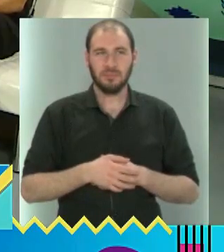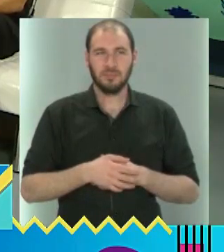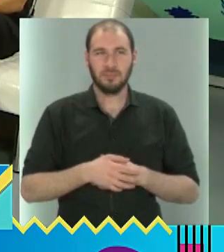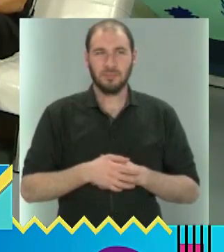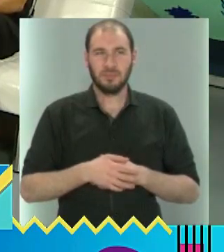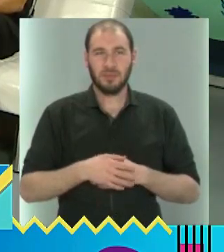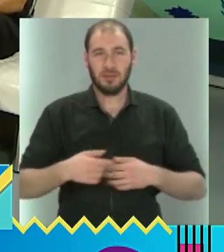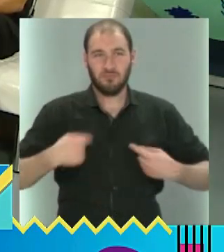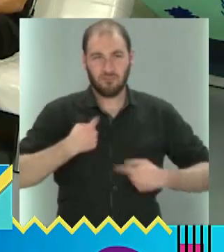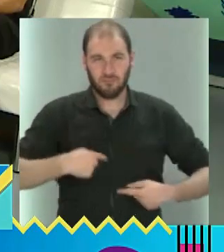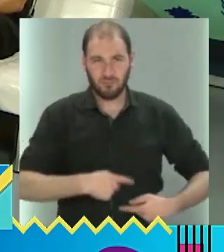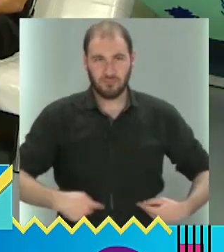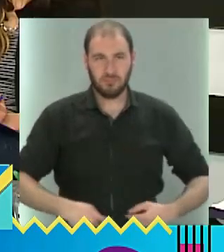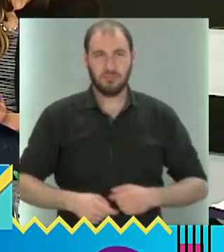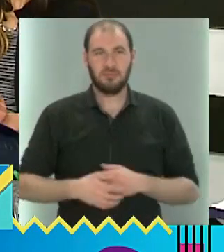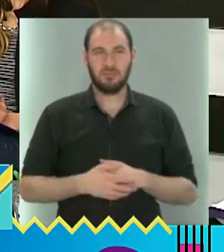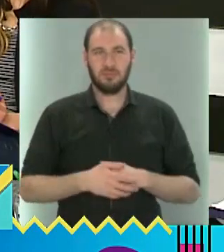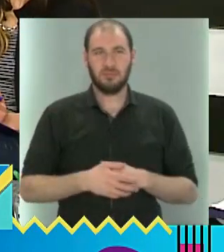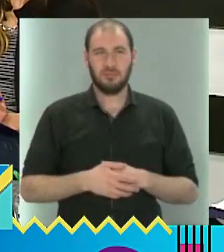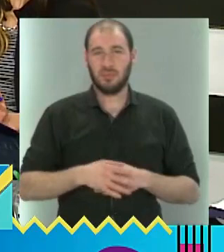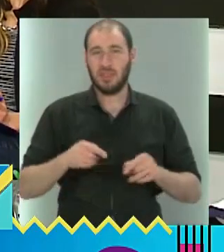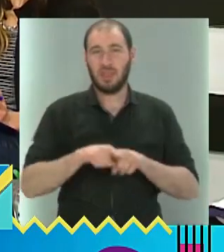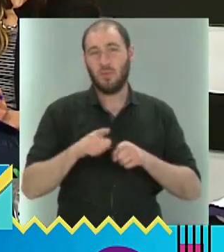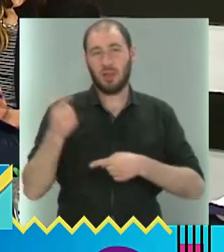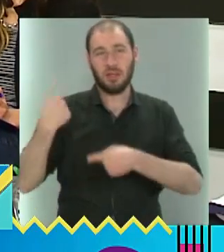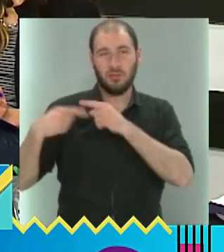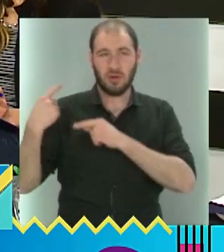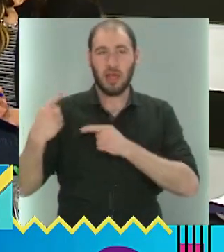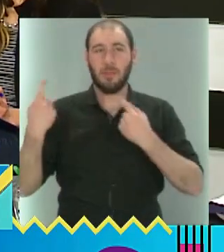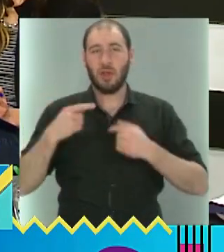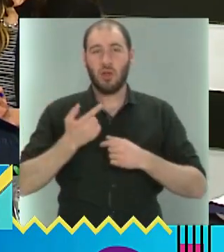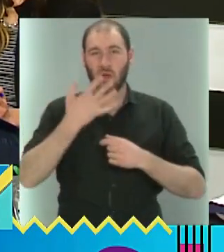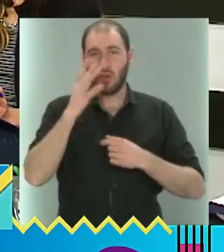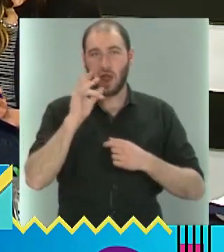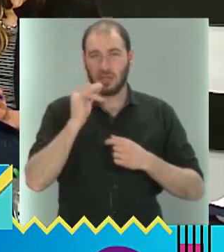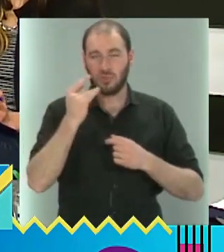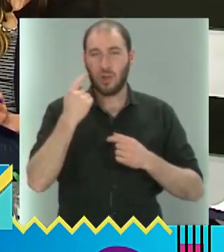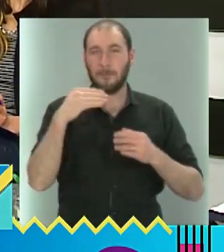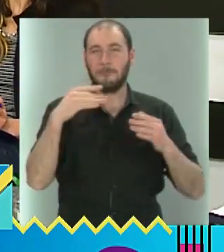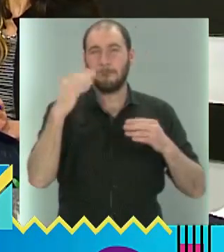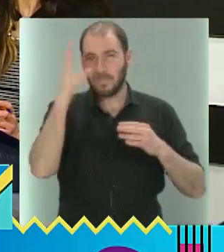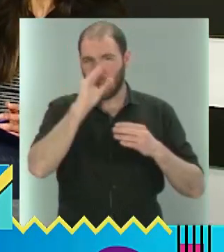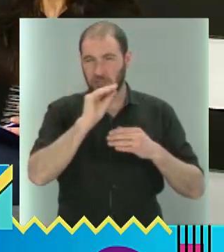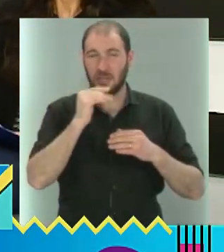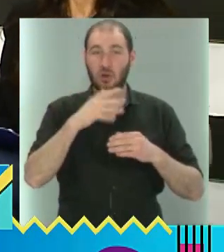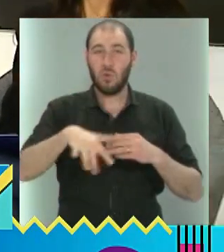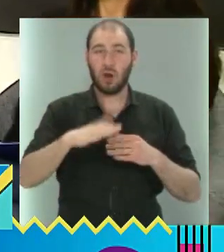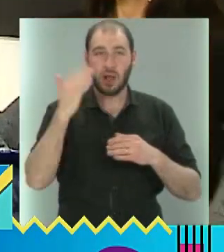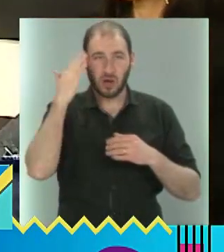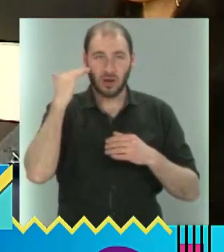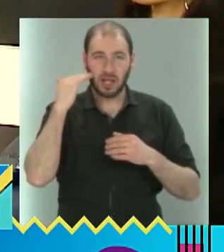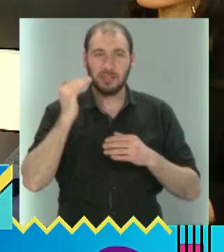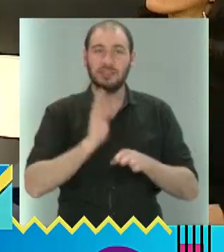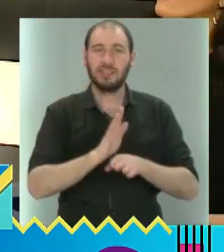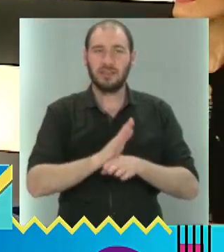Las guardas y todo esto es igual que la historia, pero son de color azul medianoche, que en Corea